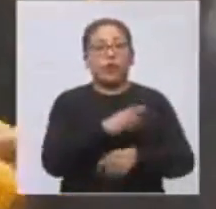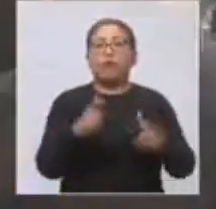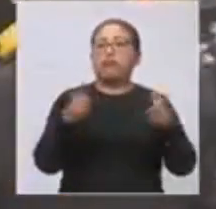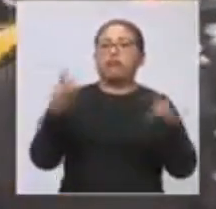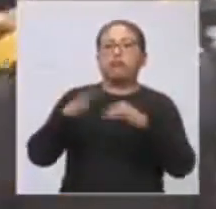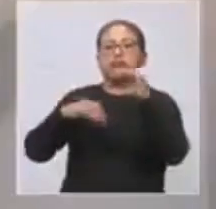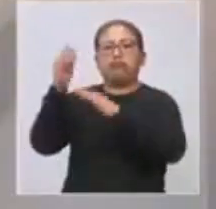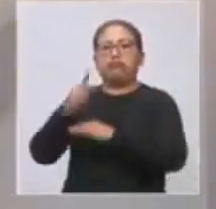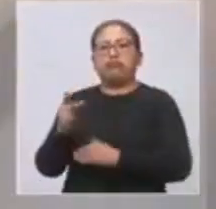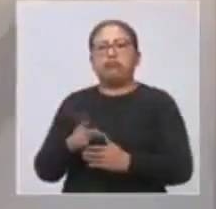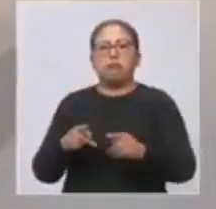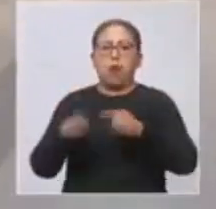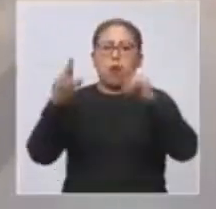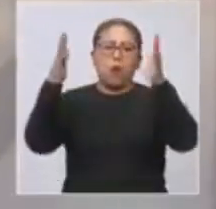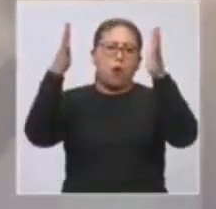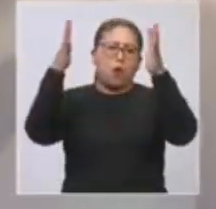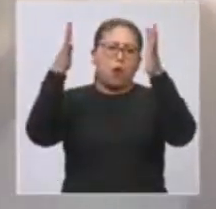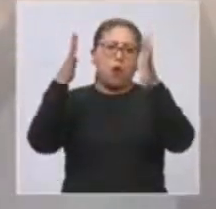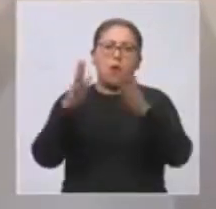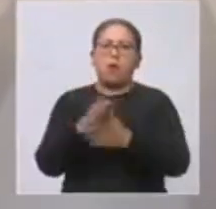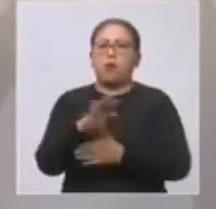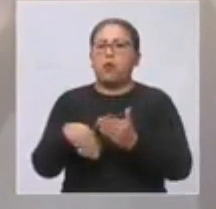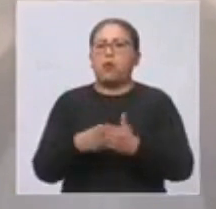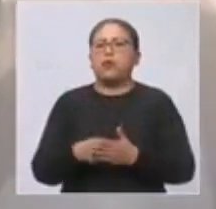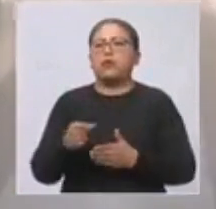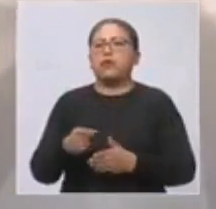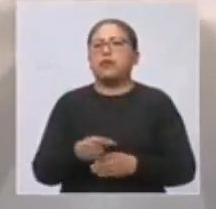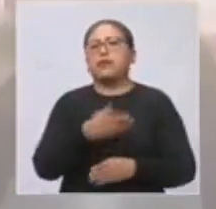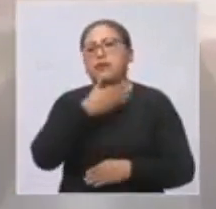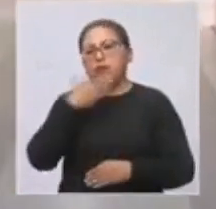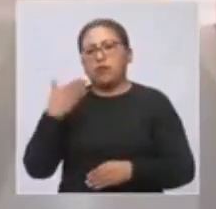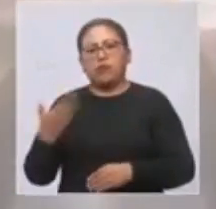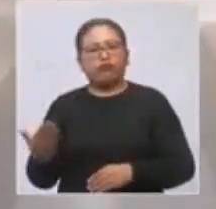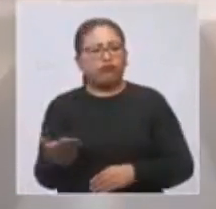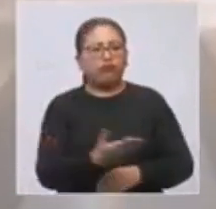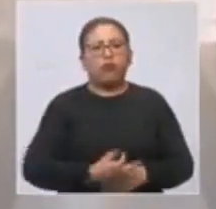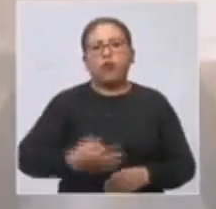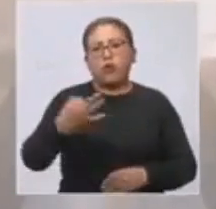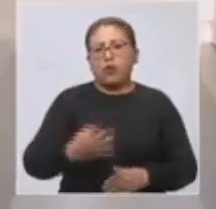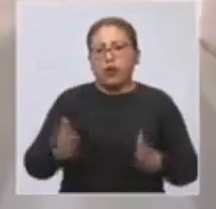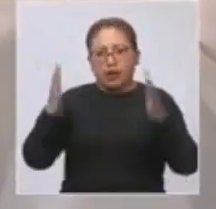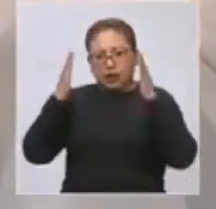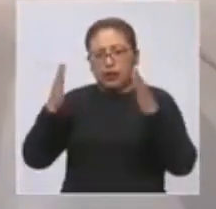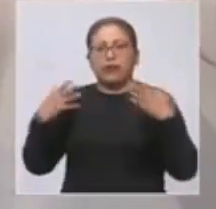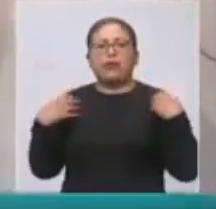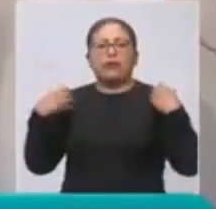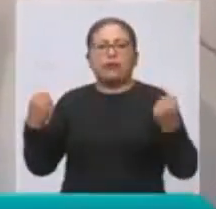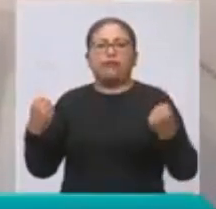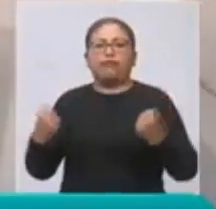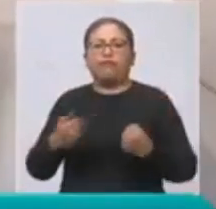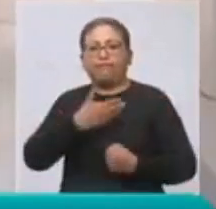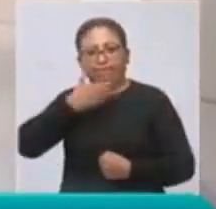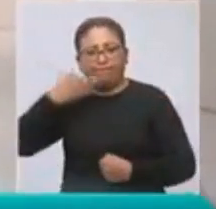de Patcaya. Es de esta forma también que no solamente se mejora la calidad de la atención médica en salud, sino